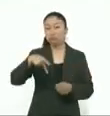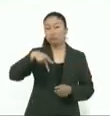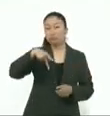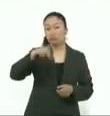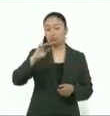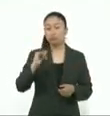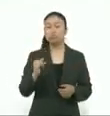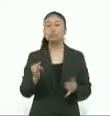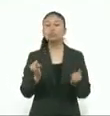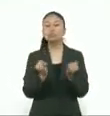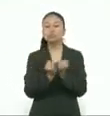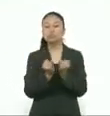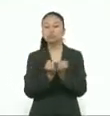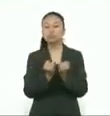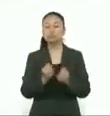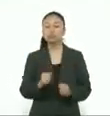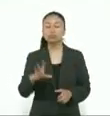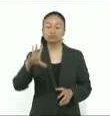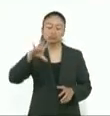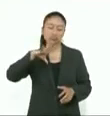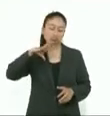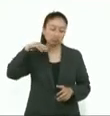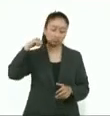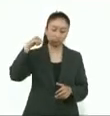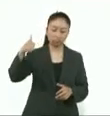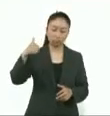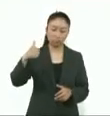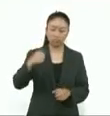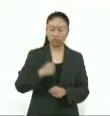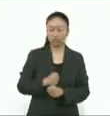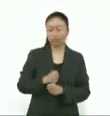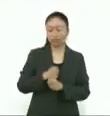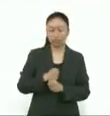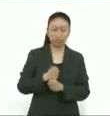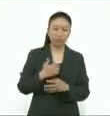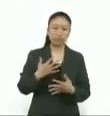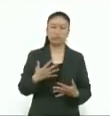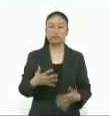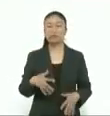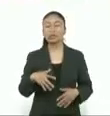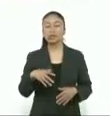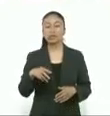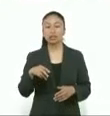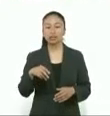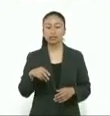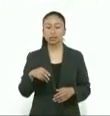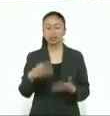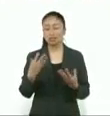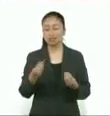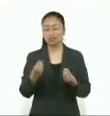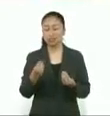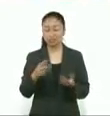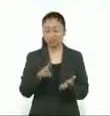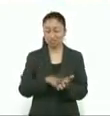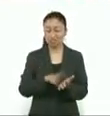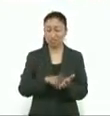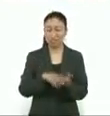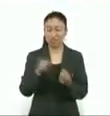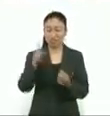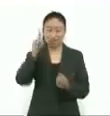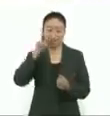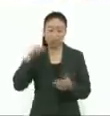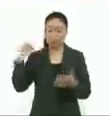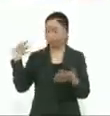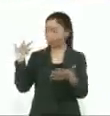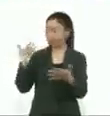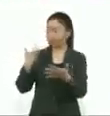los esfuerzos, la lucha, el sacrificio y valentía de muchas mujeres que nos han